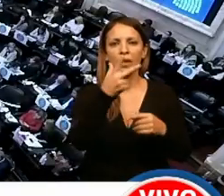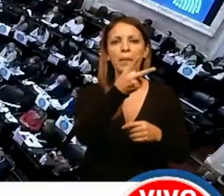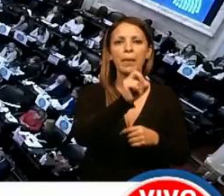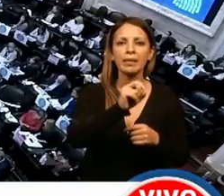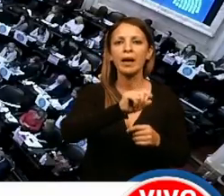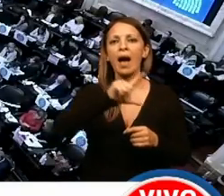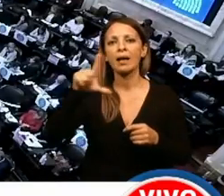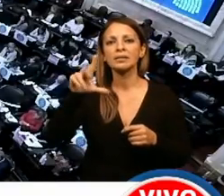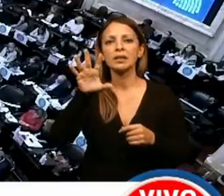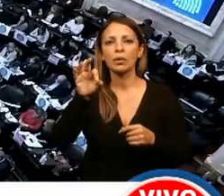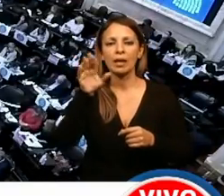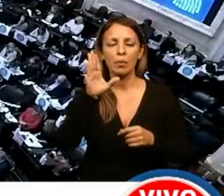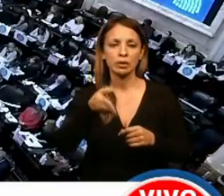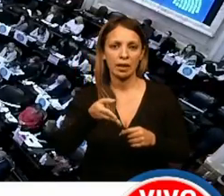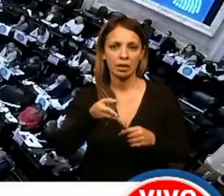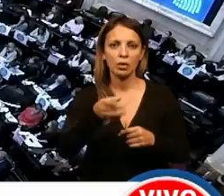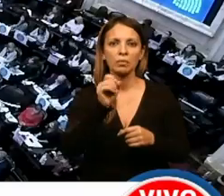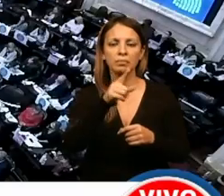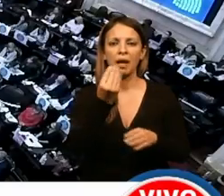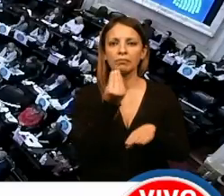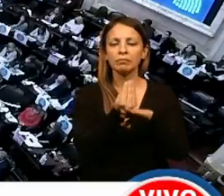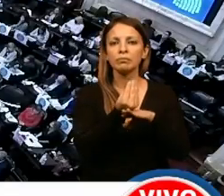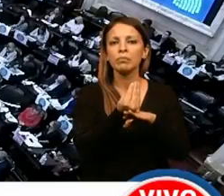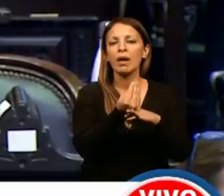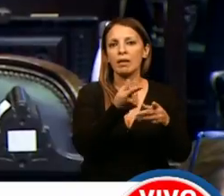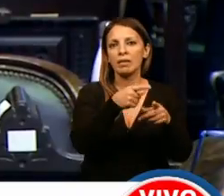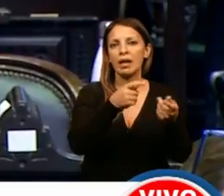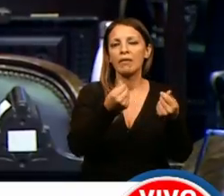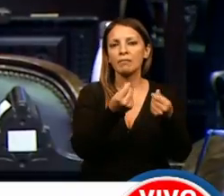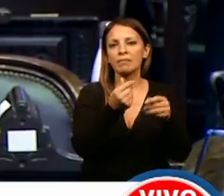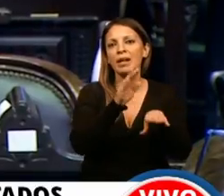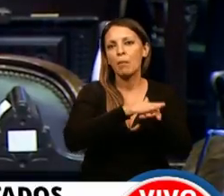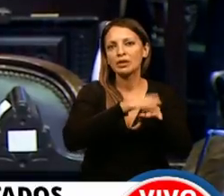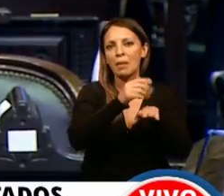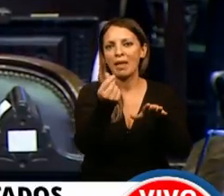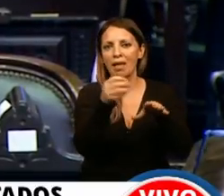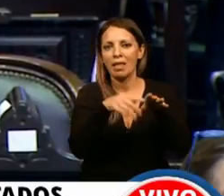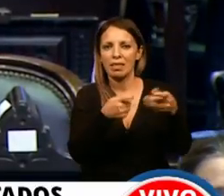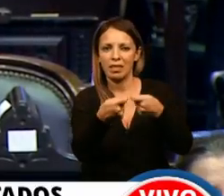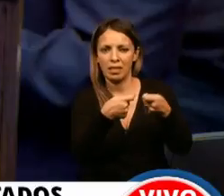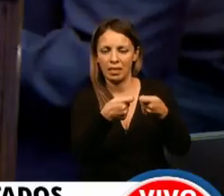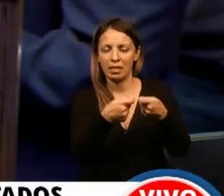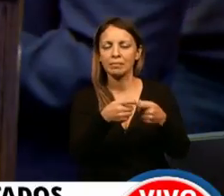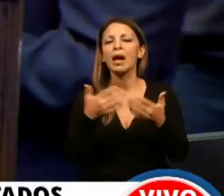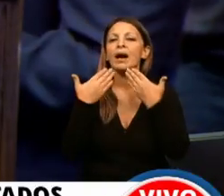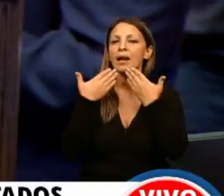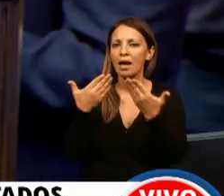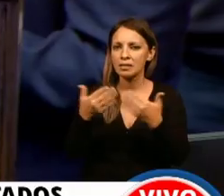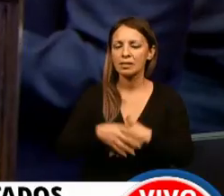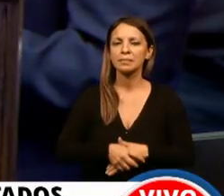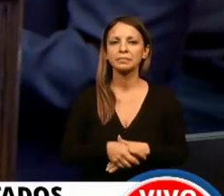por ciento para la fijación del cargo que financia el fondo fiduciario gracias diputado